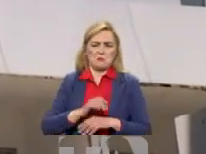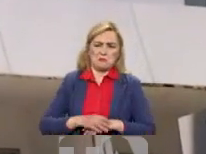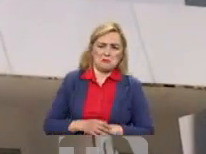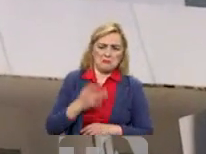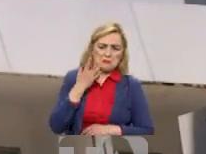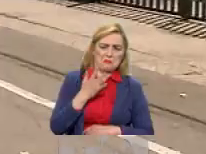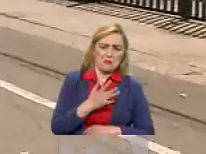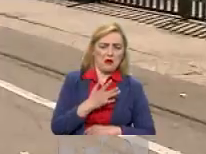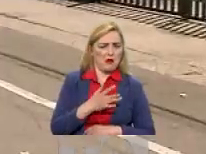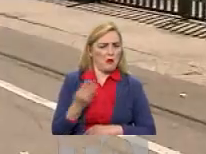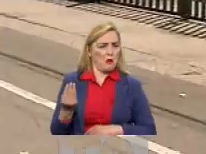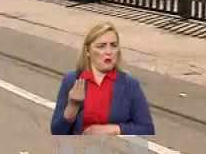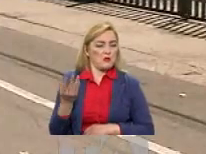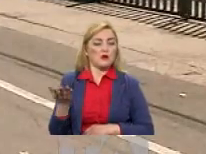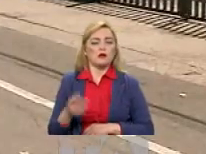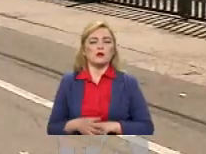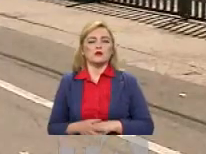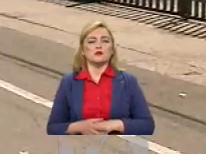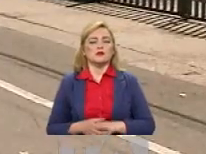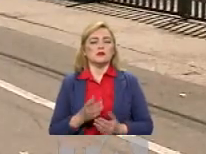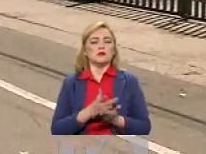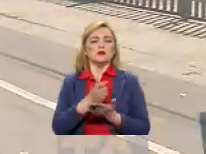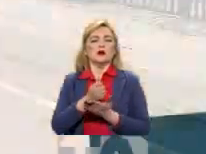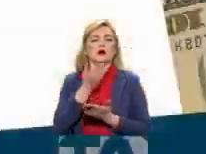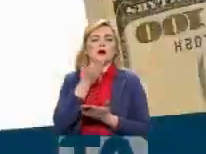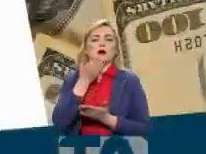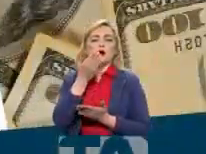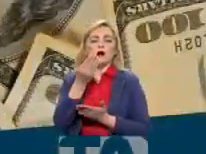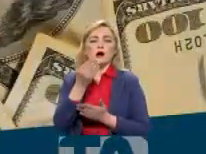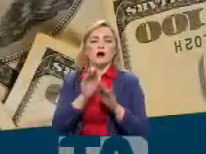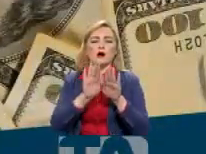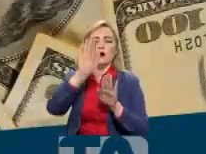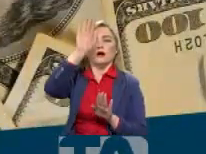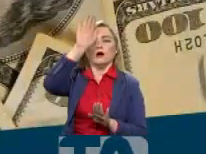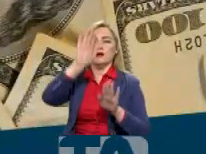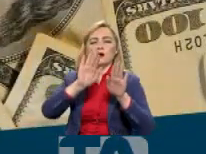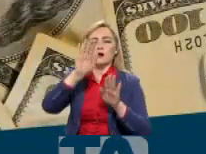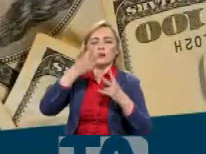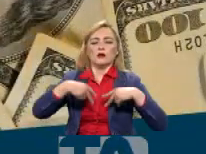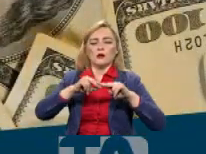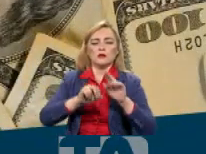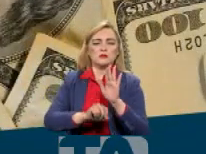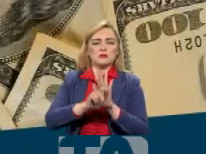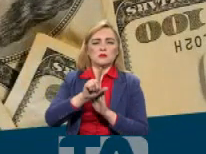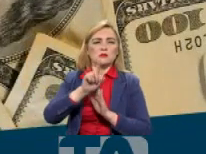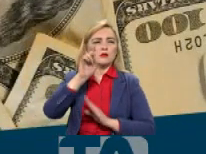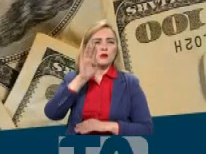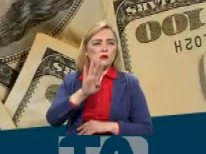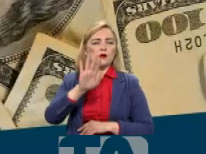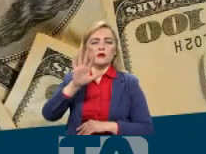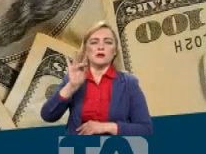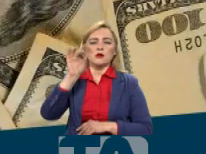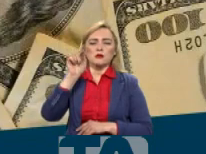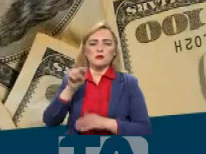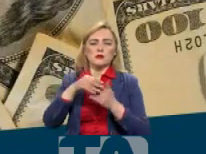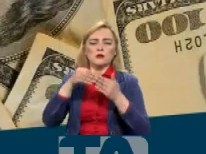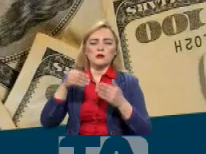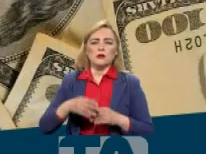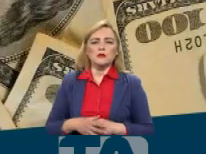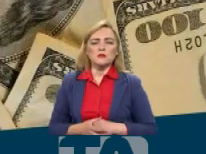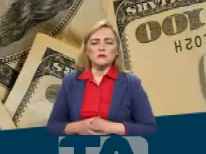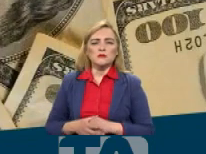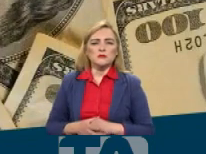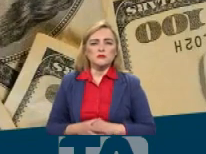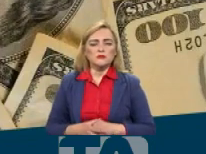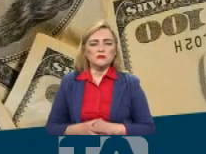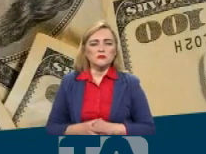la compra que se hizo supuestamente a través de subasta inversa tiene un sobreprecio de 458 mil dólares